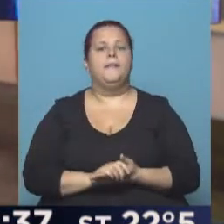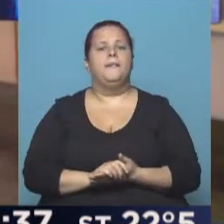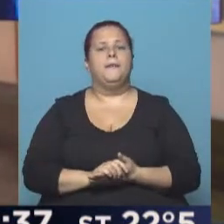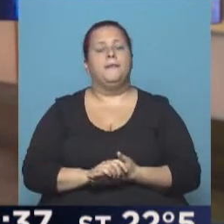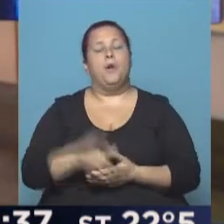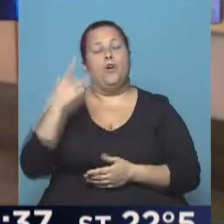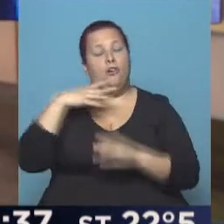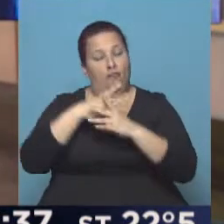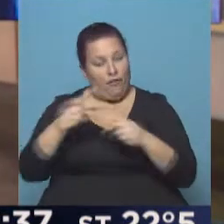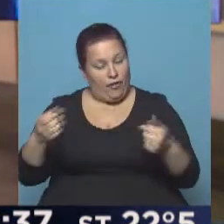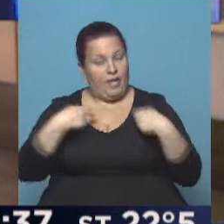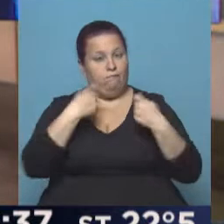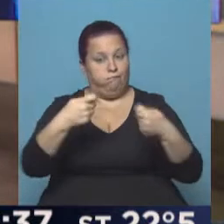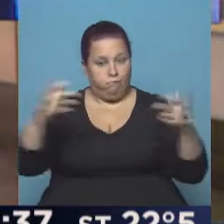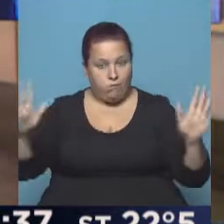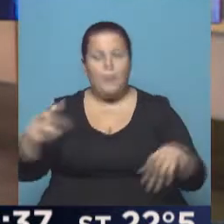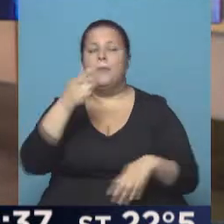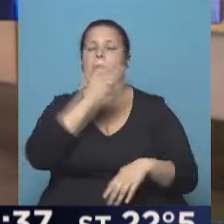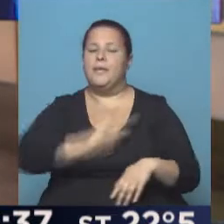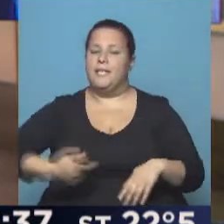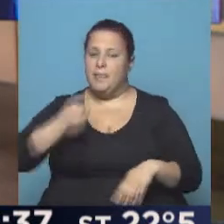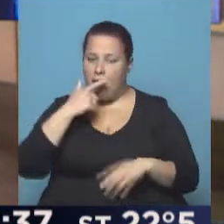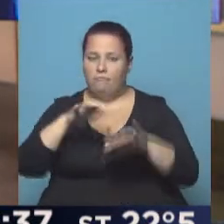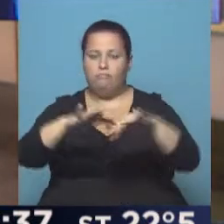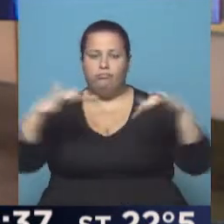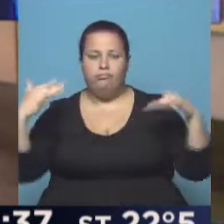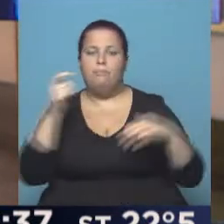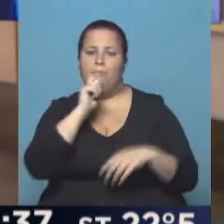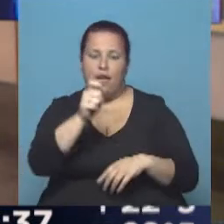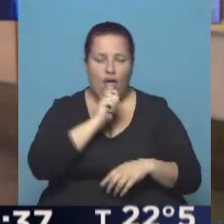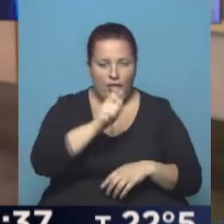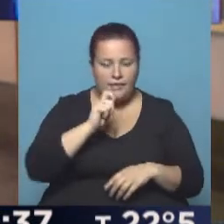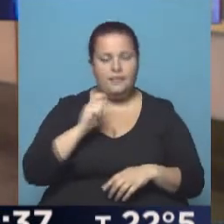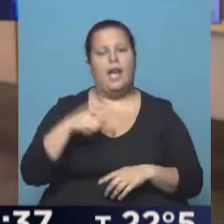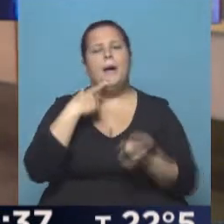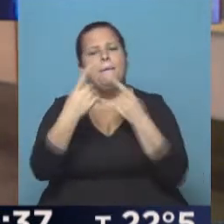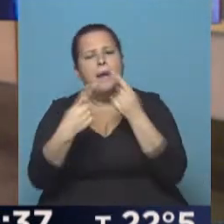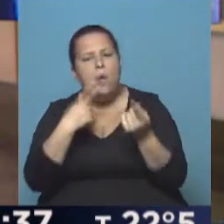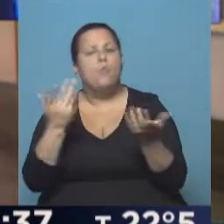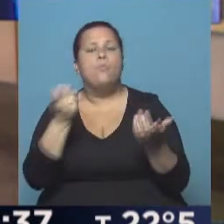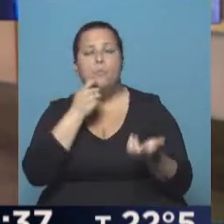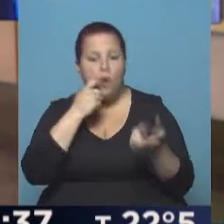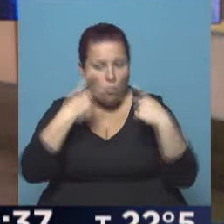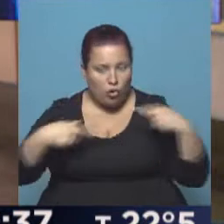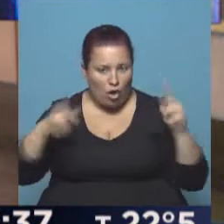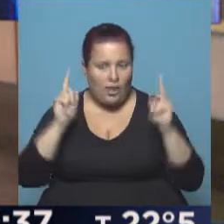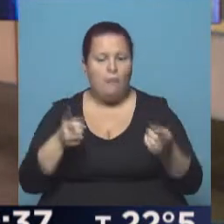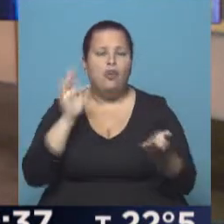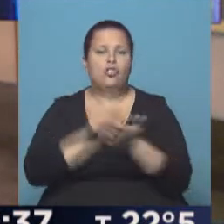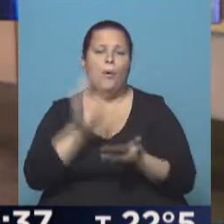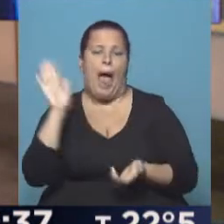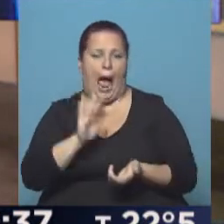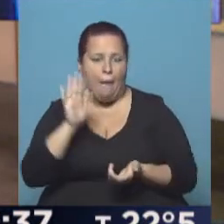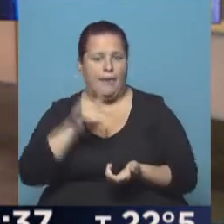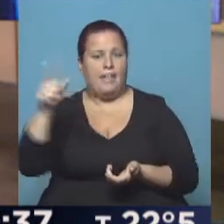Al concluir la entrega de estos rodados, el presidente de la Nación habló con la prensa, fue consultado, por ejemplo, entre otros temas, sobre las